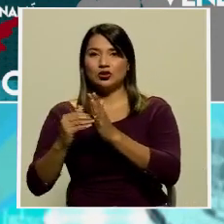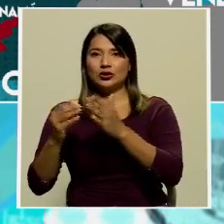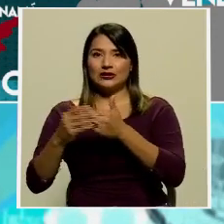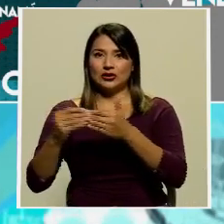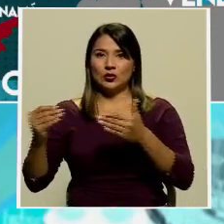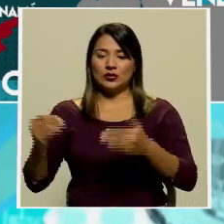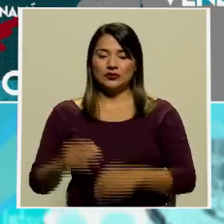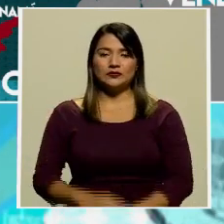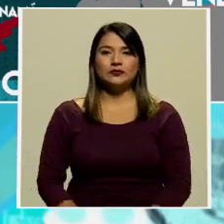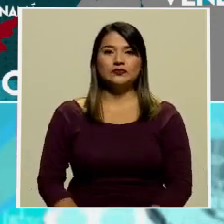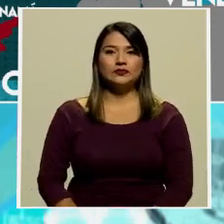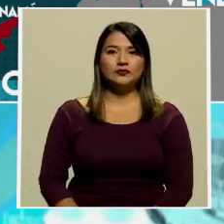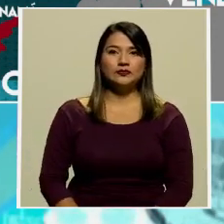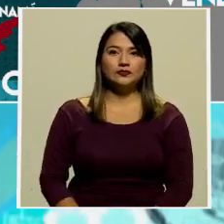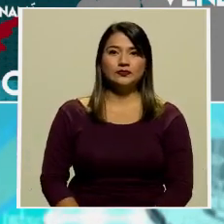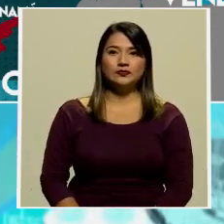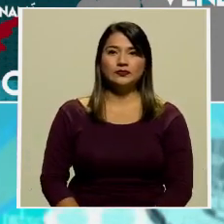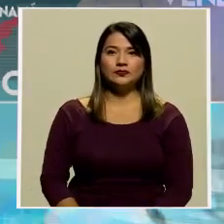dólares.